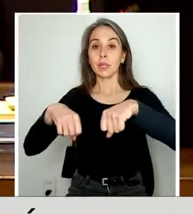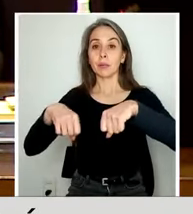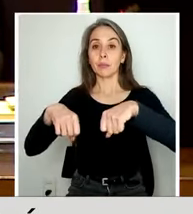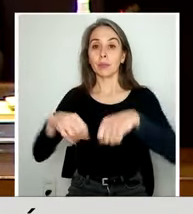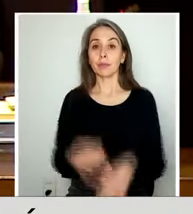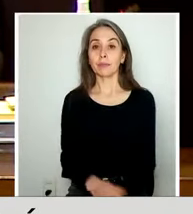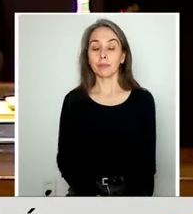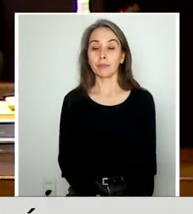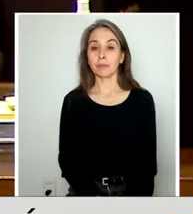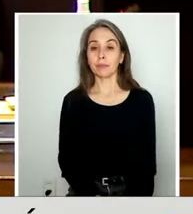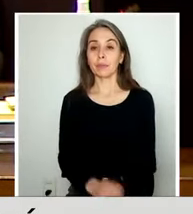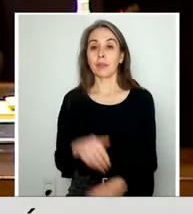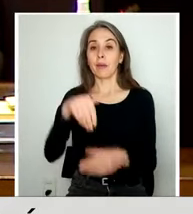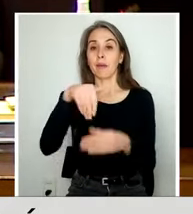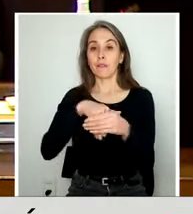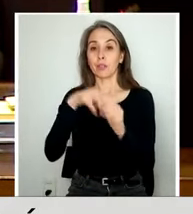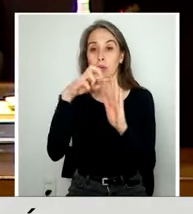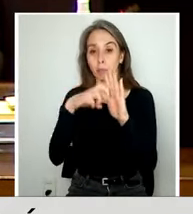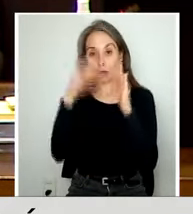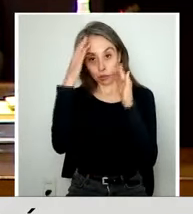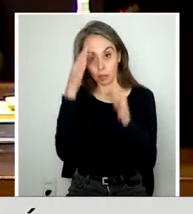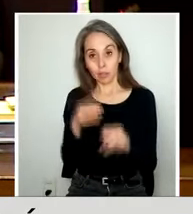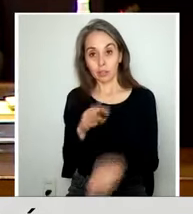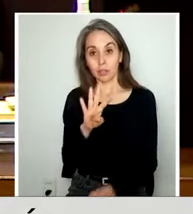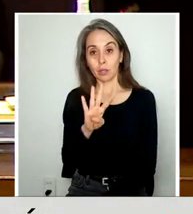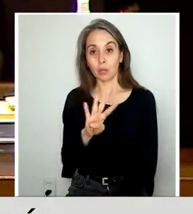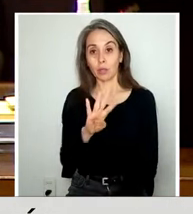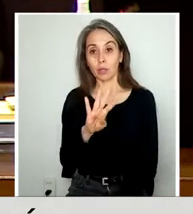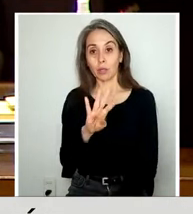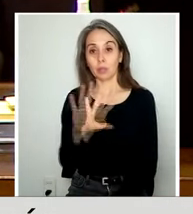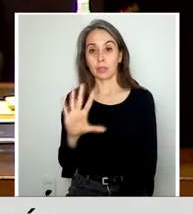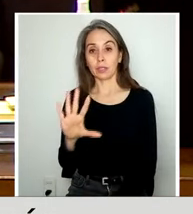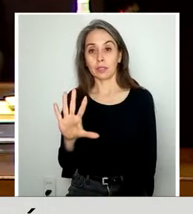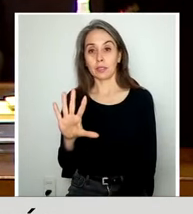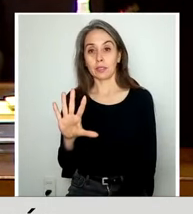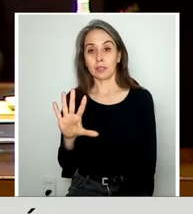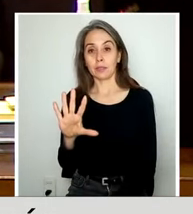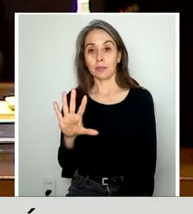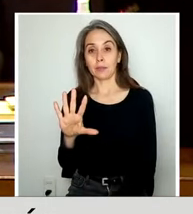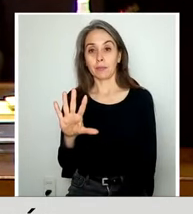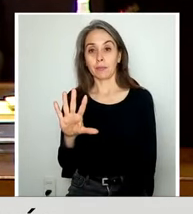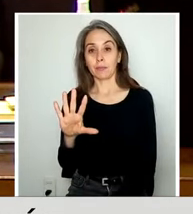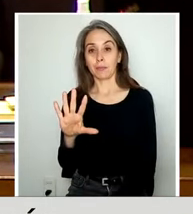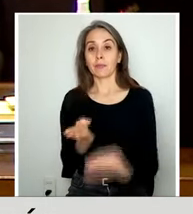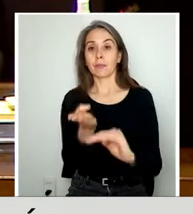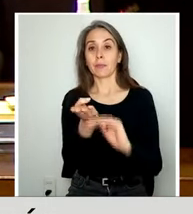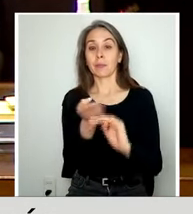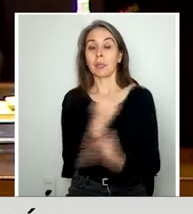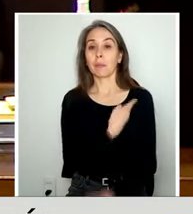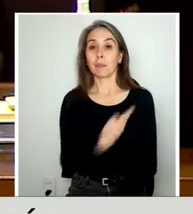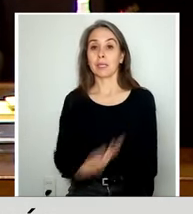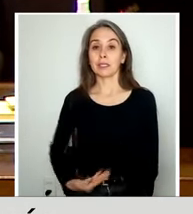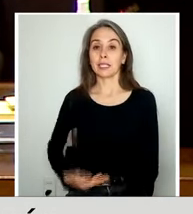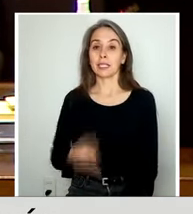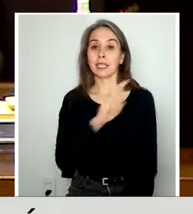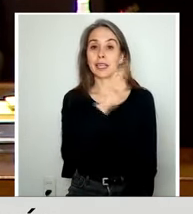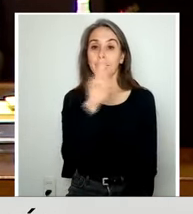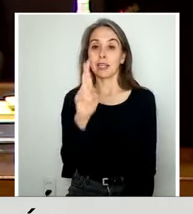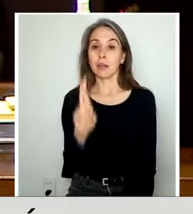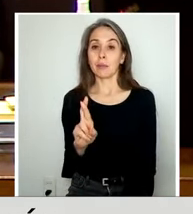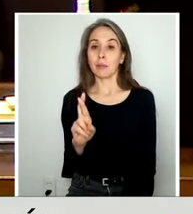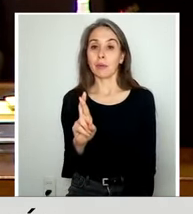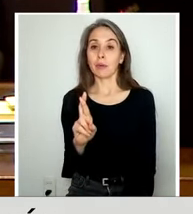en votación la resolución número cuatrocientos cincuenta y cinco que solicita su excelencia el presidente de la república